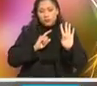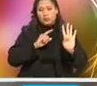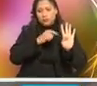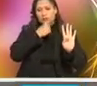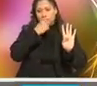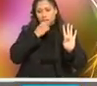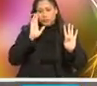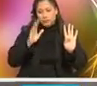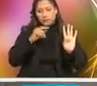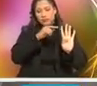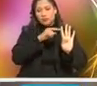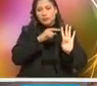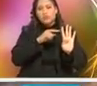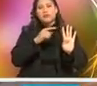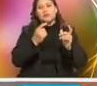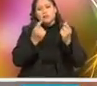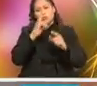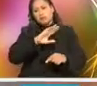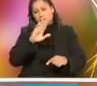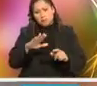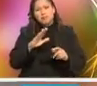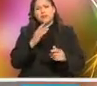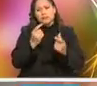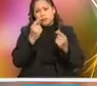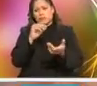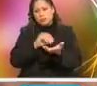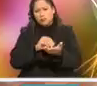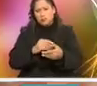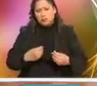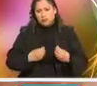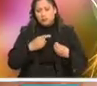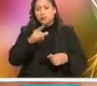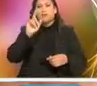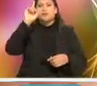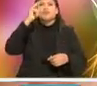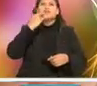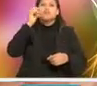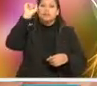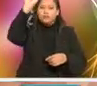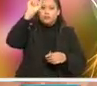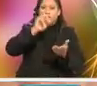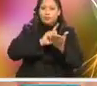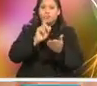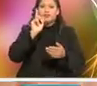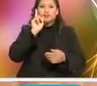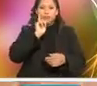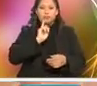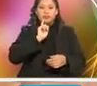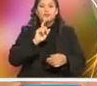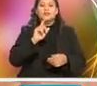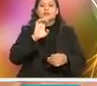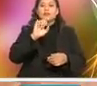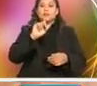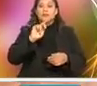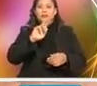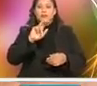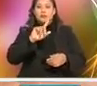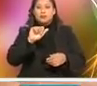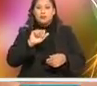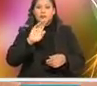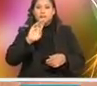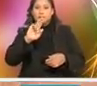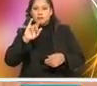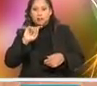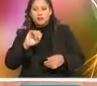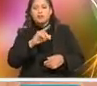pero consagraron toda su vida a la lucha precisamente por los derechos de las mujeres. Empezamos con Esperanza Brito de Martí, que nació en la